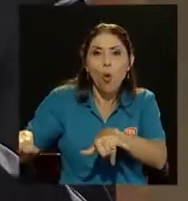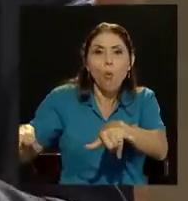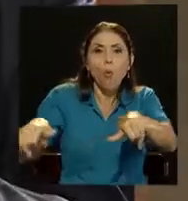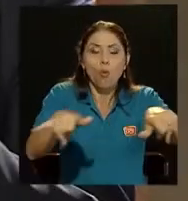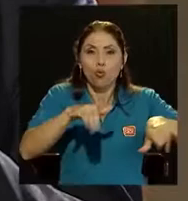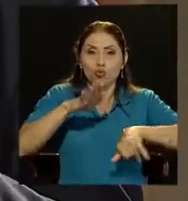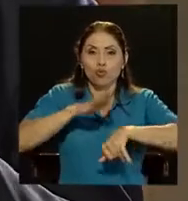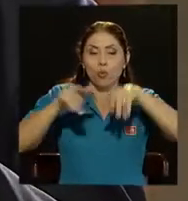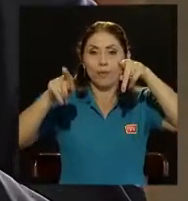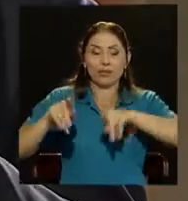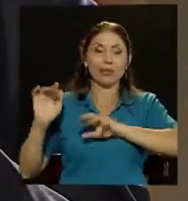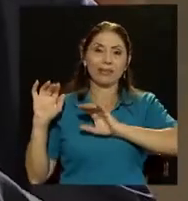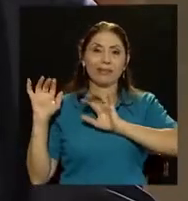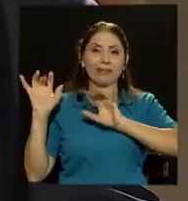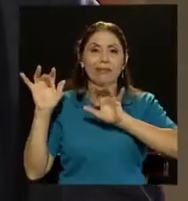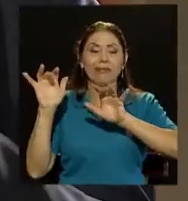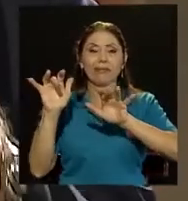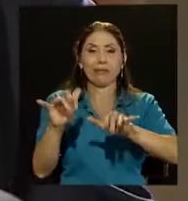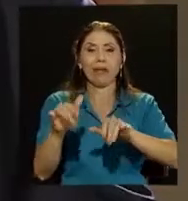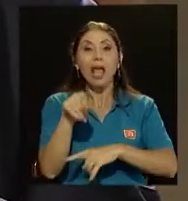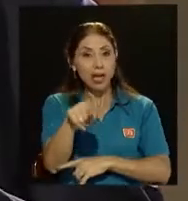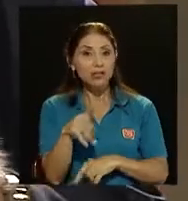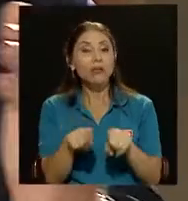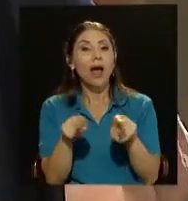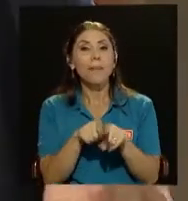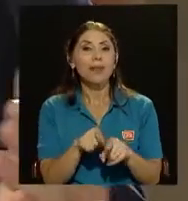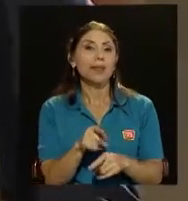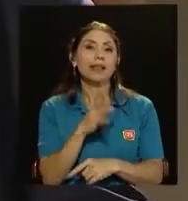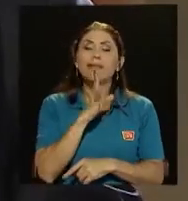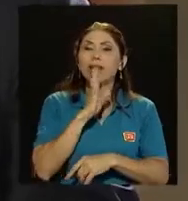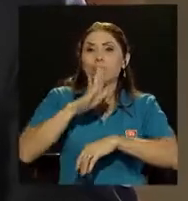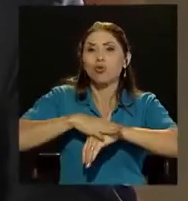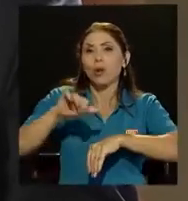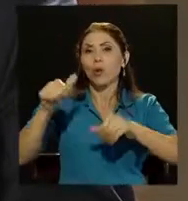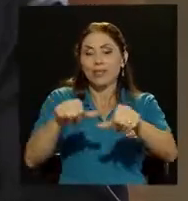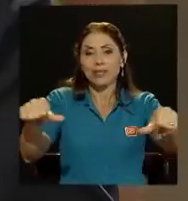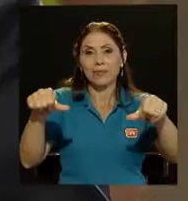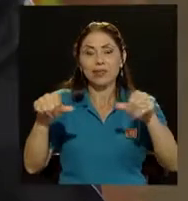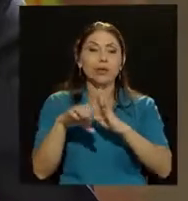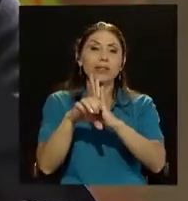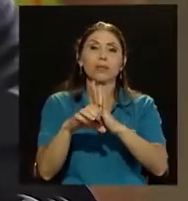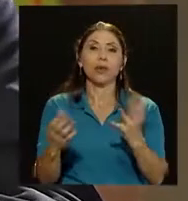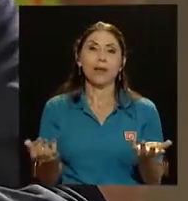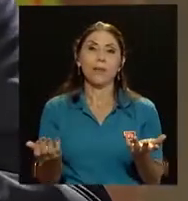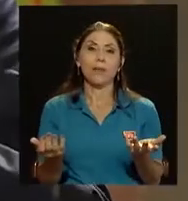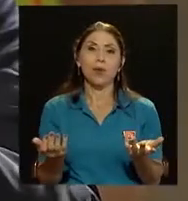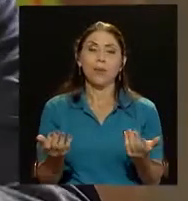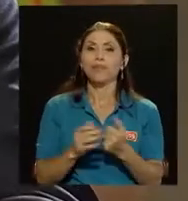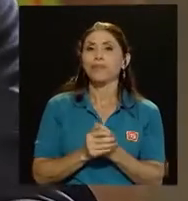eso también se refiere a otras dimensiones, como el